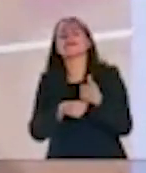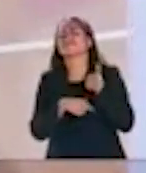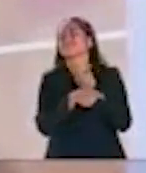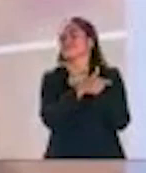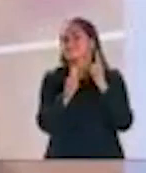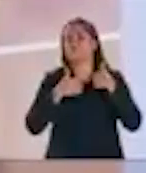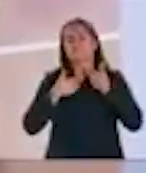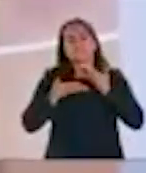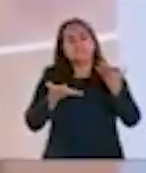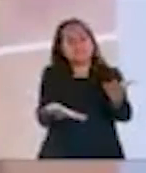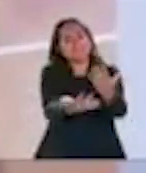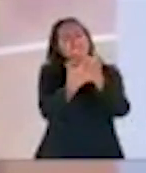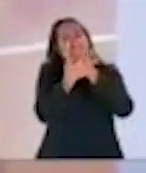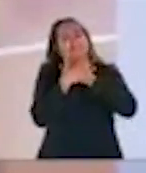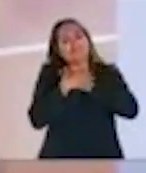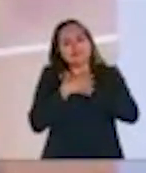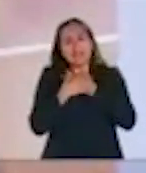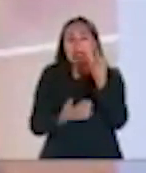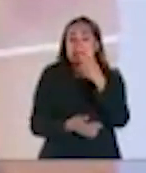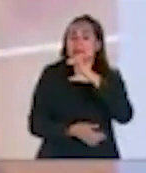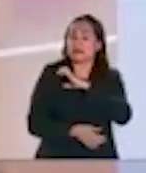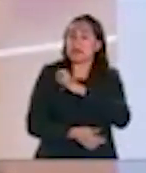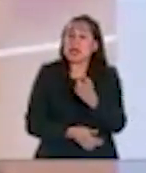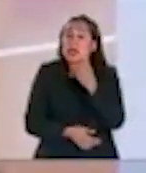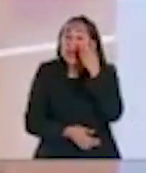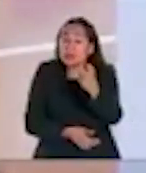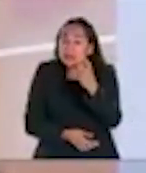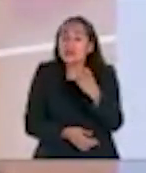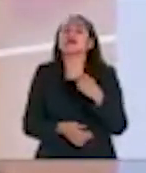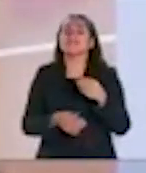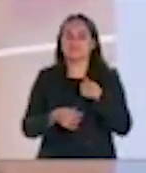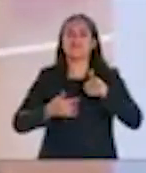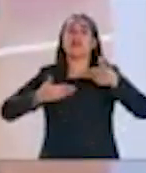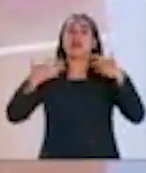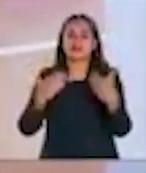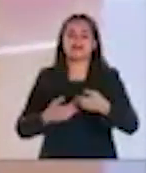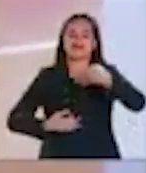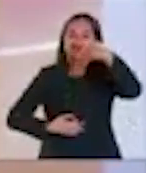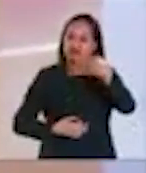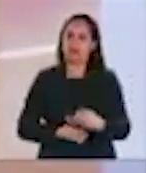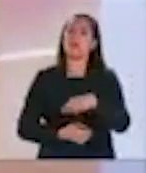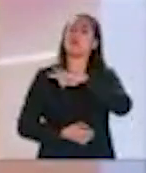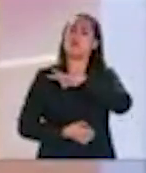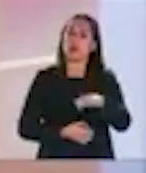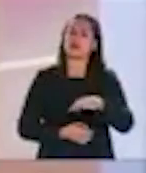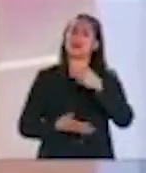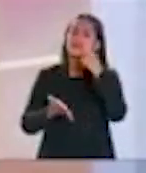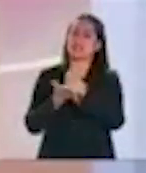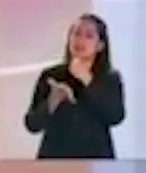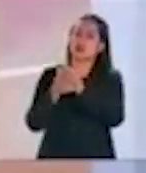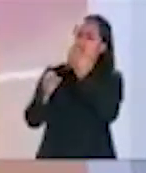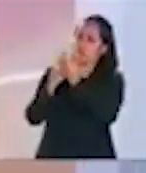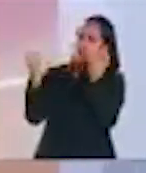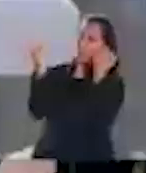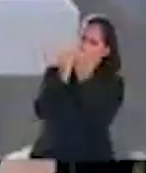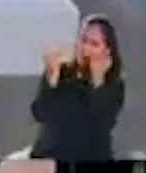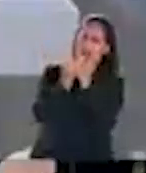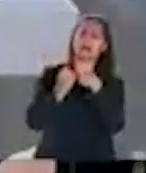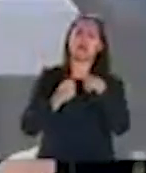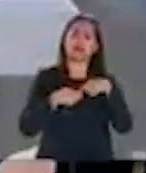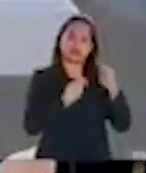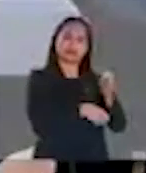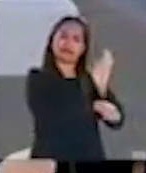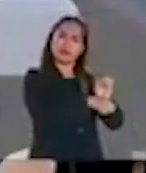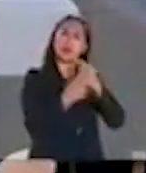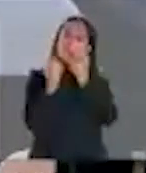y cuando lo hagamos vamos a tener autoridad moral para exigir que estados unidos hagan lo mismo candidato ni los